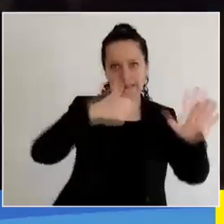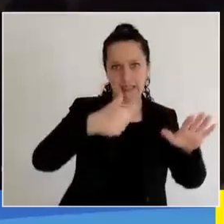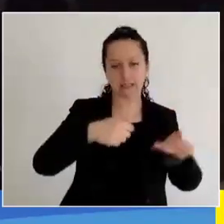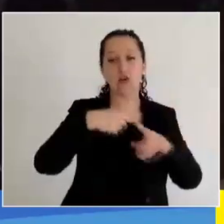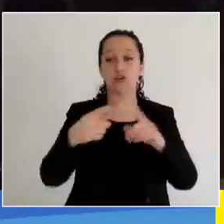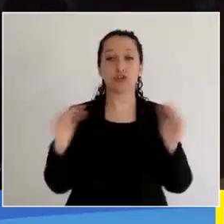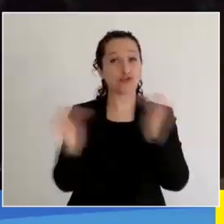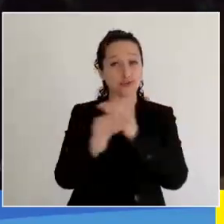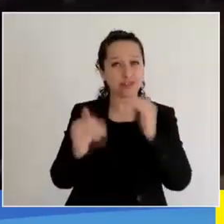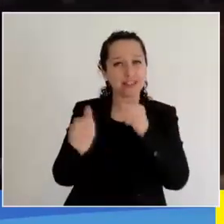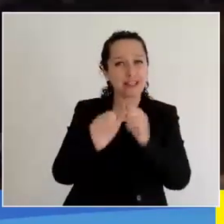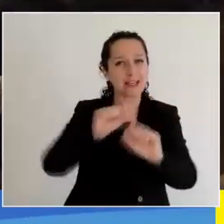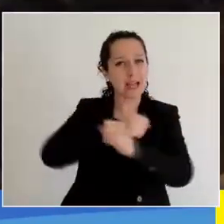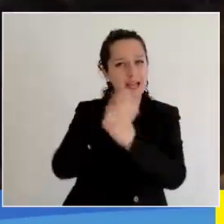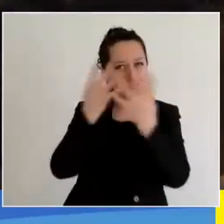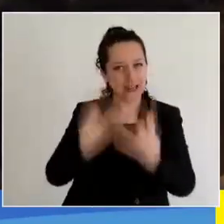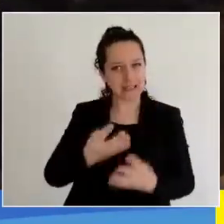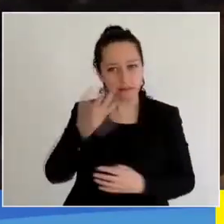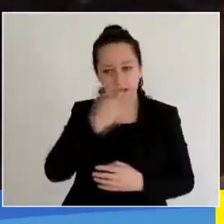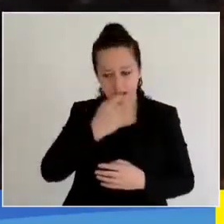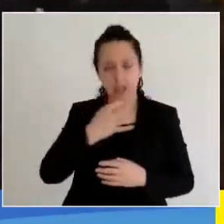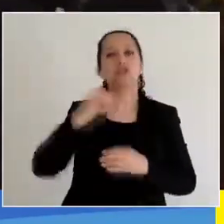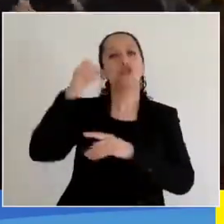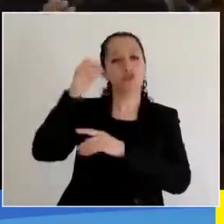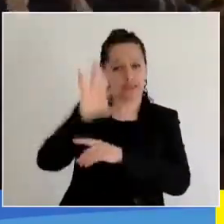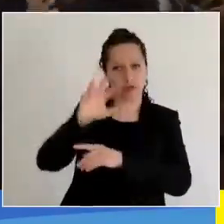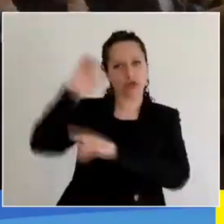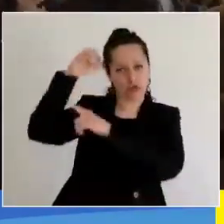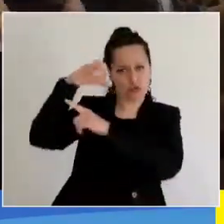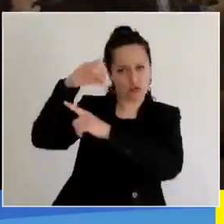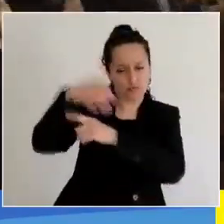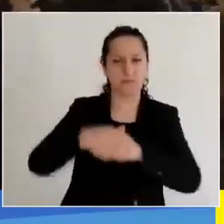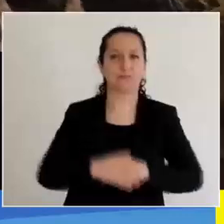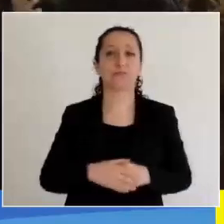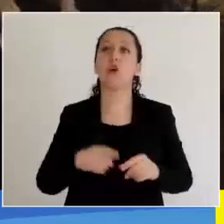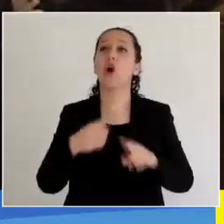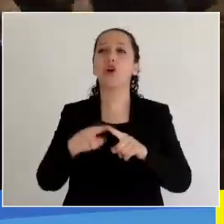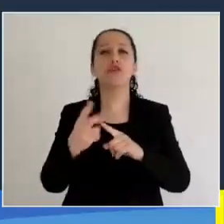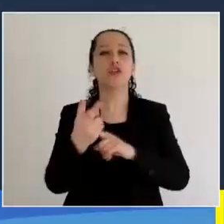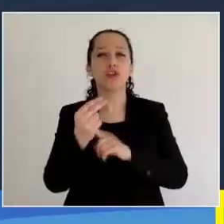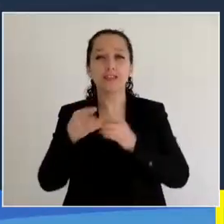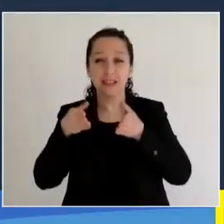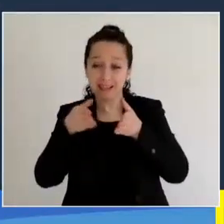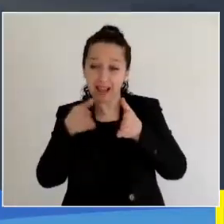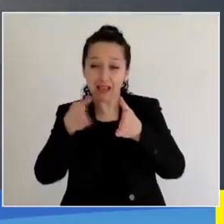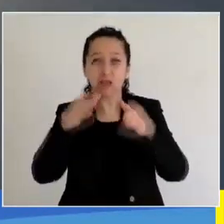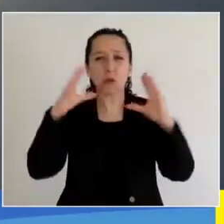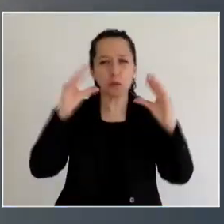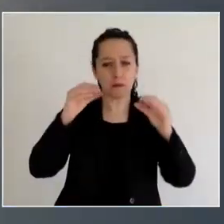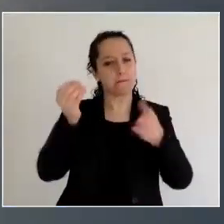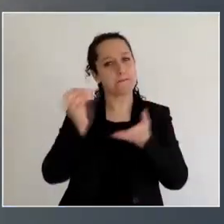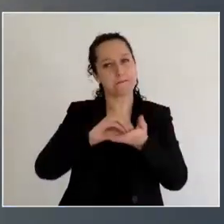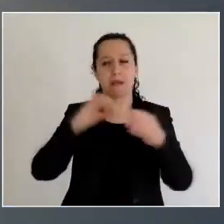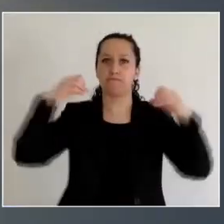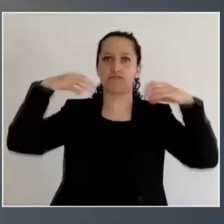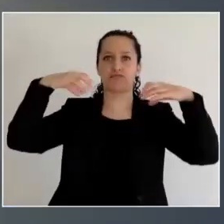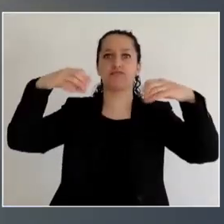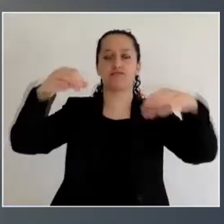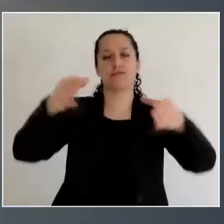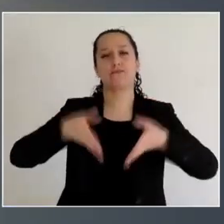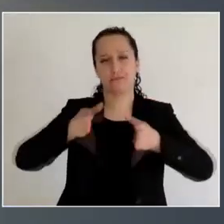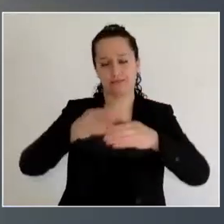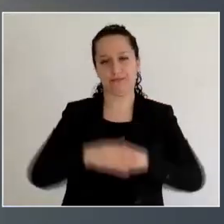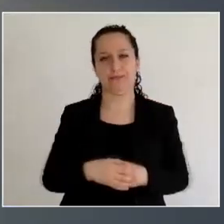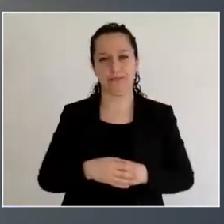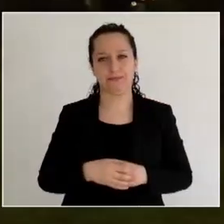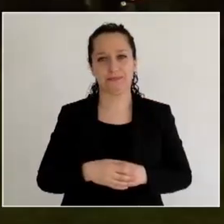del recinto penitenciario El Manzano y aumentamos la potencia de 12 luminarias en calle Las Violetas. Creo que hay un esfuerzo del gobierno de Chile